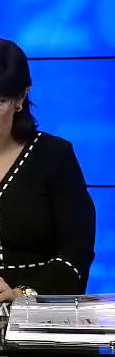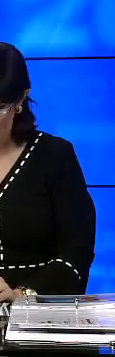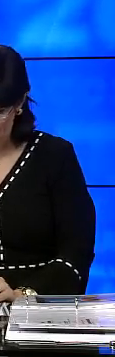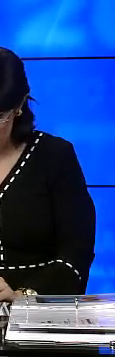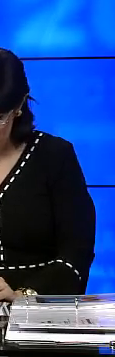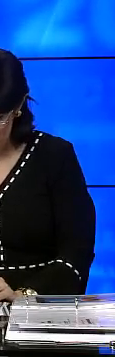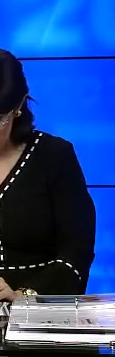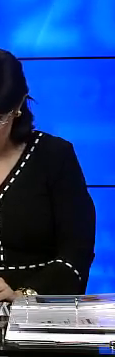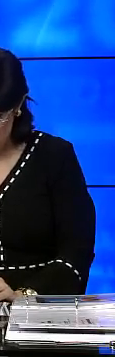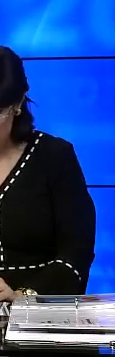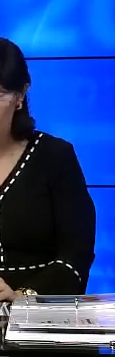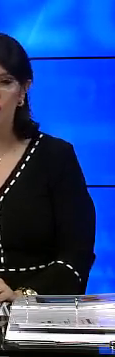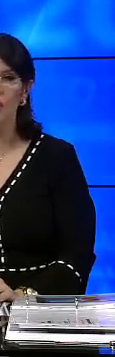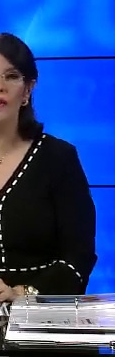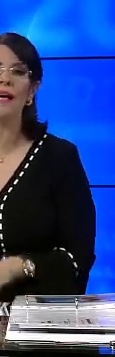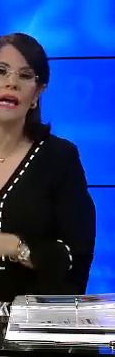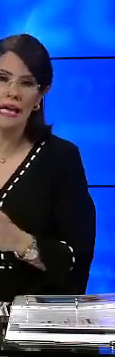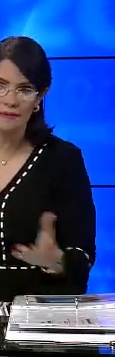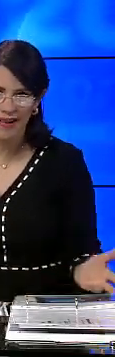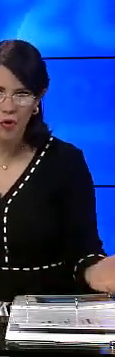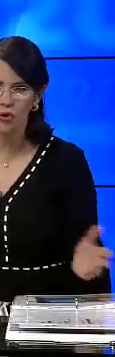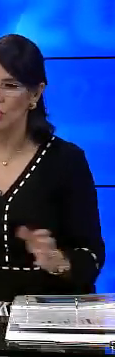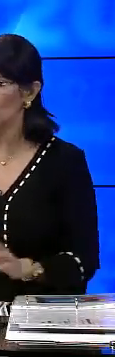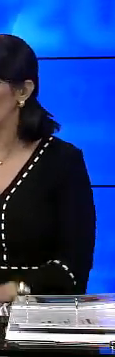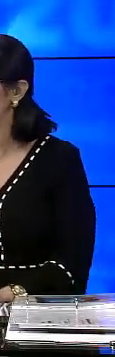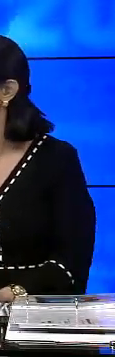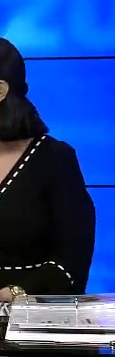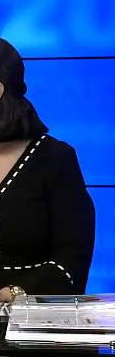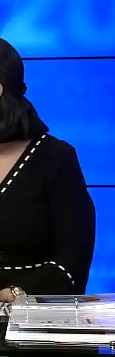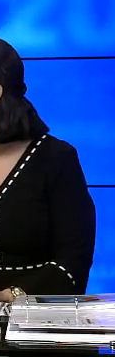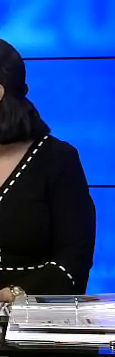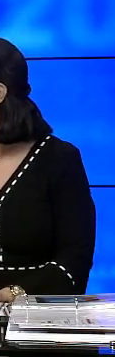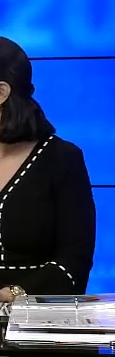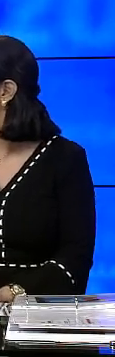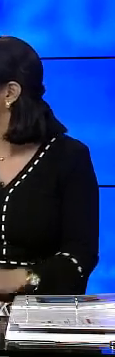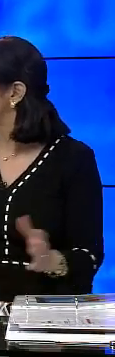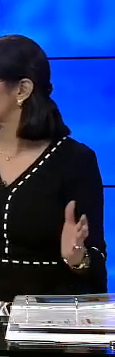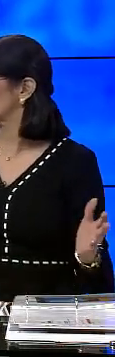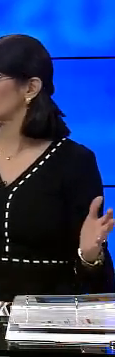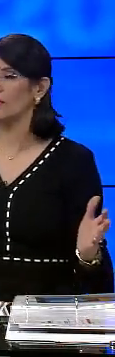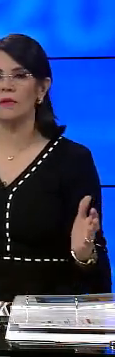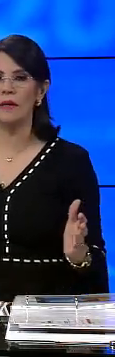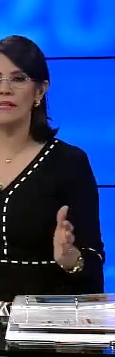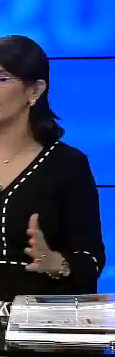General de Participación Ciudadana, entre otros miembros de